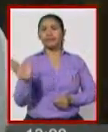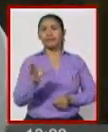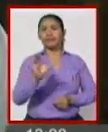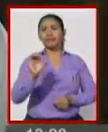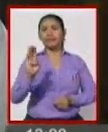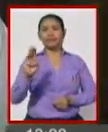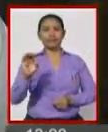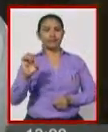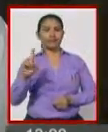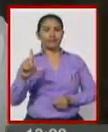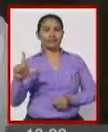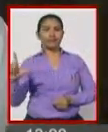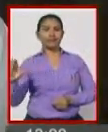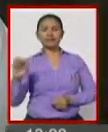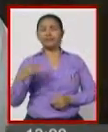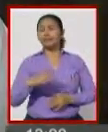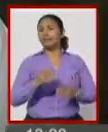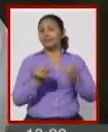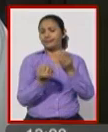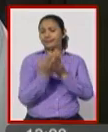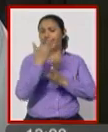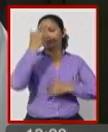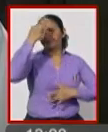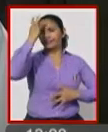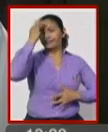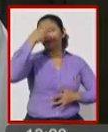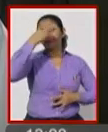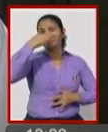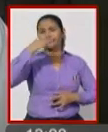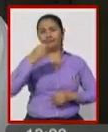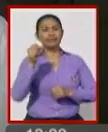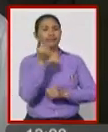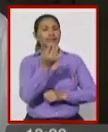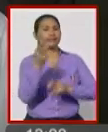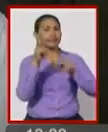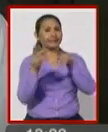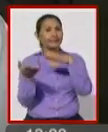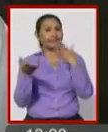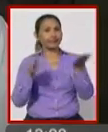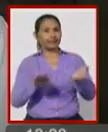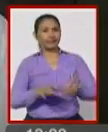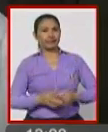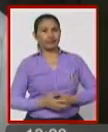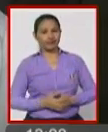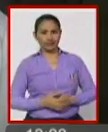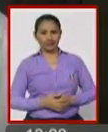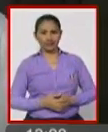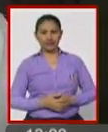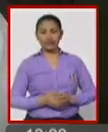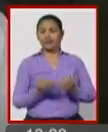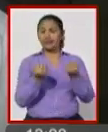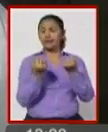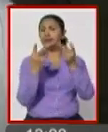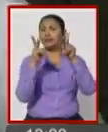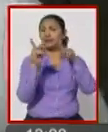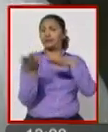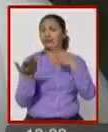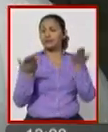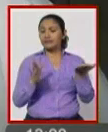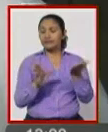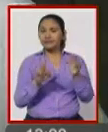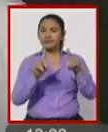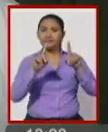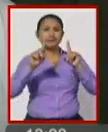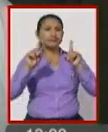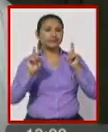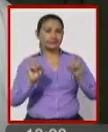el lugar donde hemos tenido brotes, ¿no?, y también la ocurrencia de 3 fallecidos en estas 2 provincias. ¿Cuántas personas hay internadas?